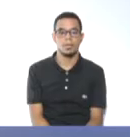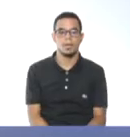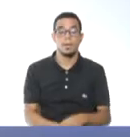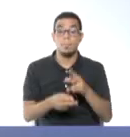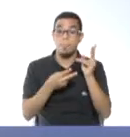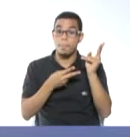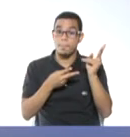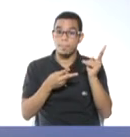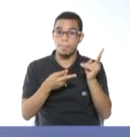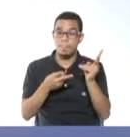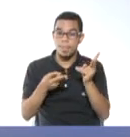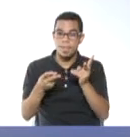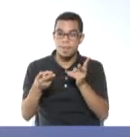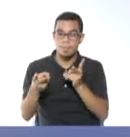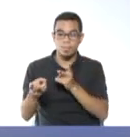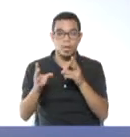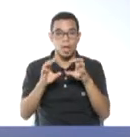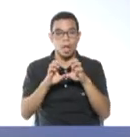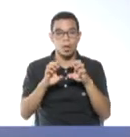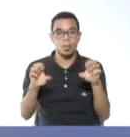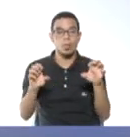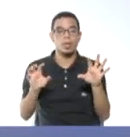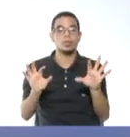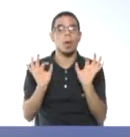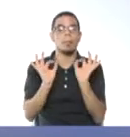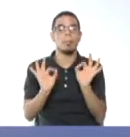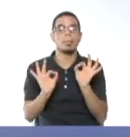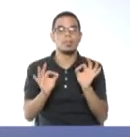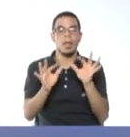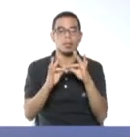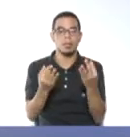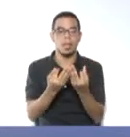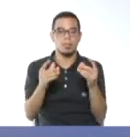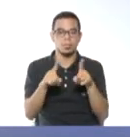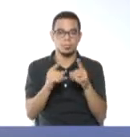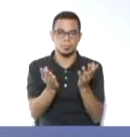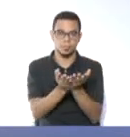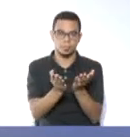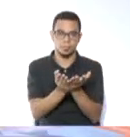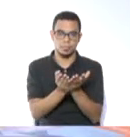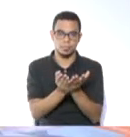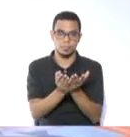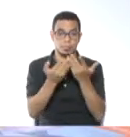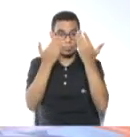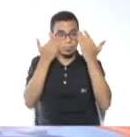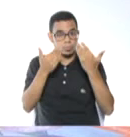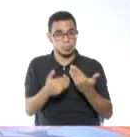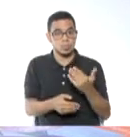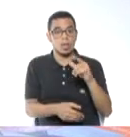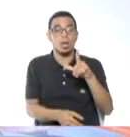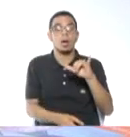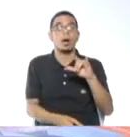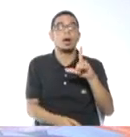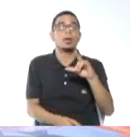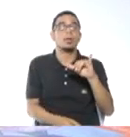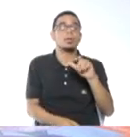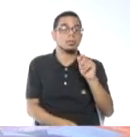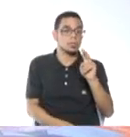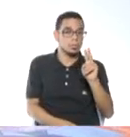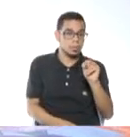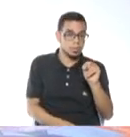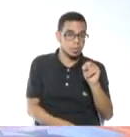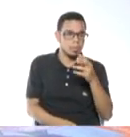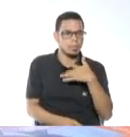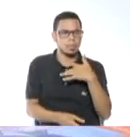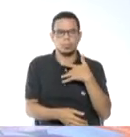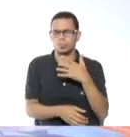Bienvenidos a su segmento de educación especial en su programa Cada Familia Una Escuela. Soy la profesora Lilian Salazar y para mí es todo